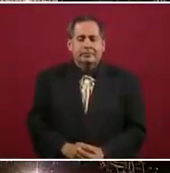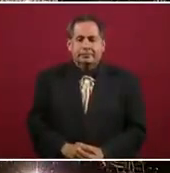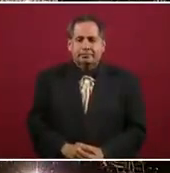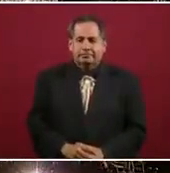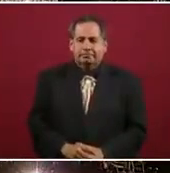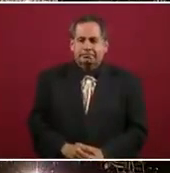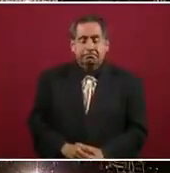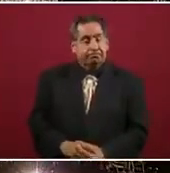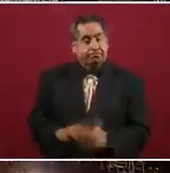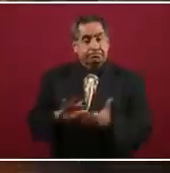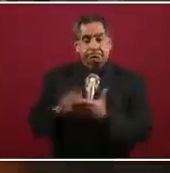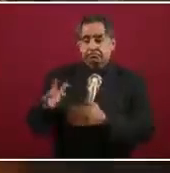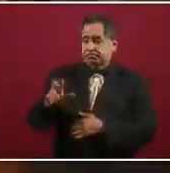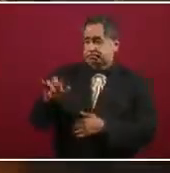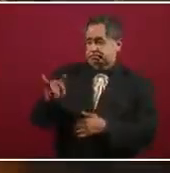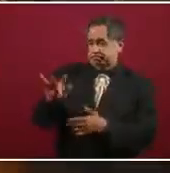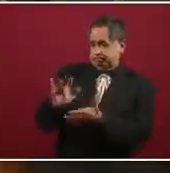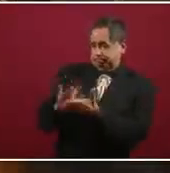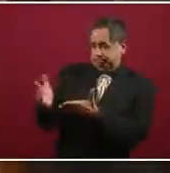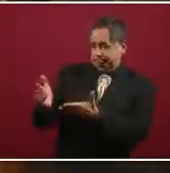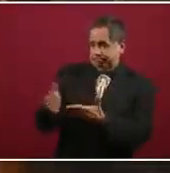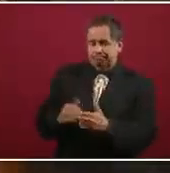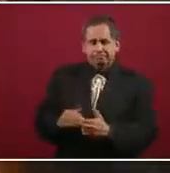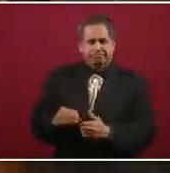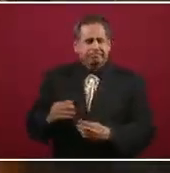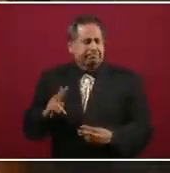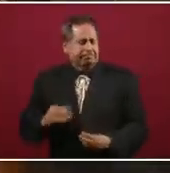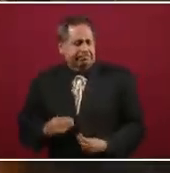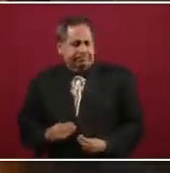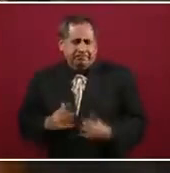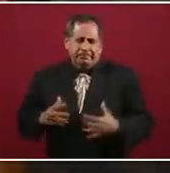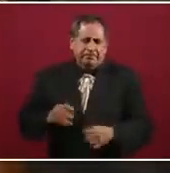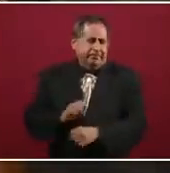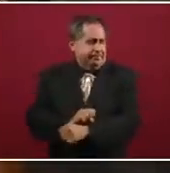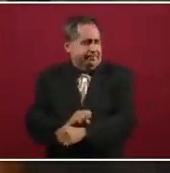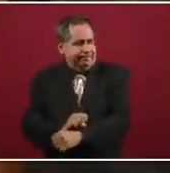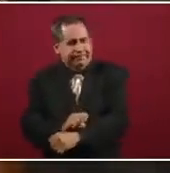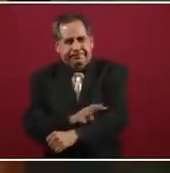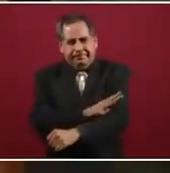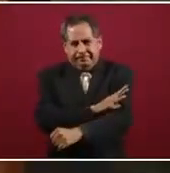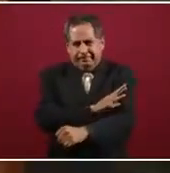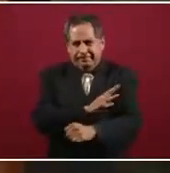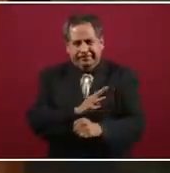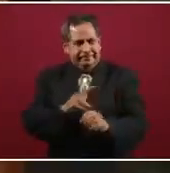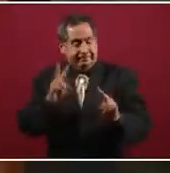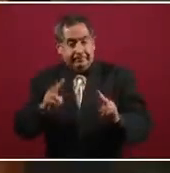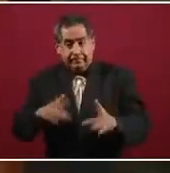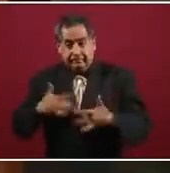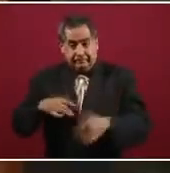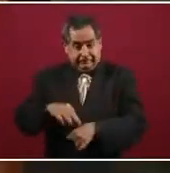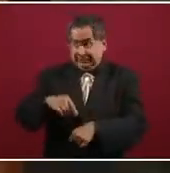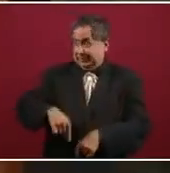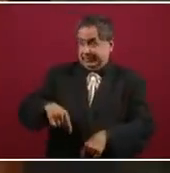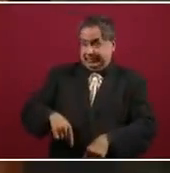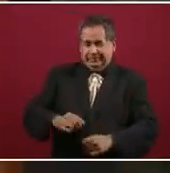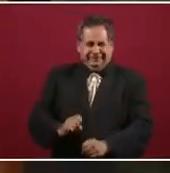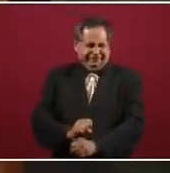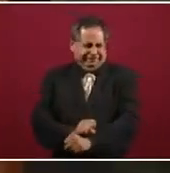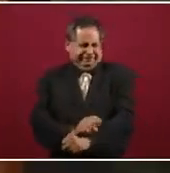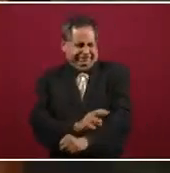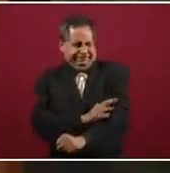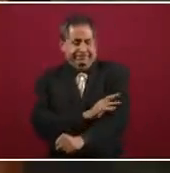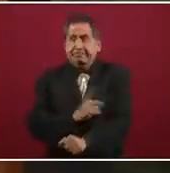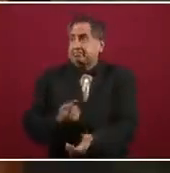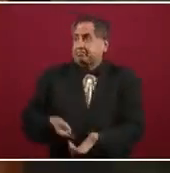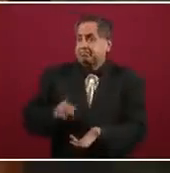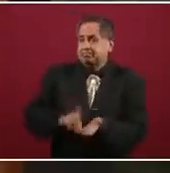Muchísimas gracias, Rita. Así es, ese entusiasmo, esa vibra se siente aquí. Aquí mismo, en Palacio